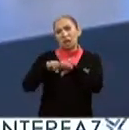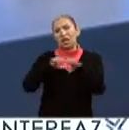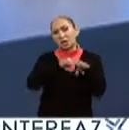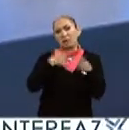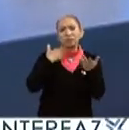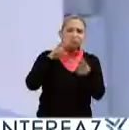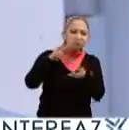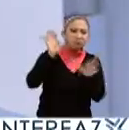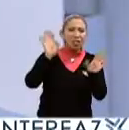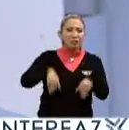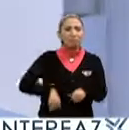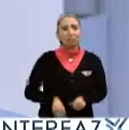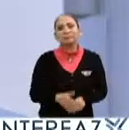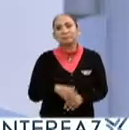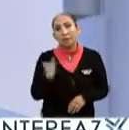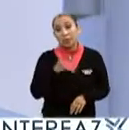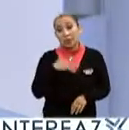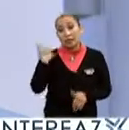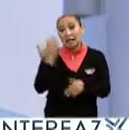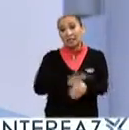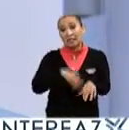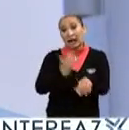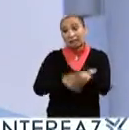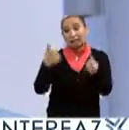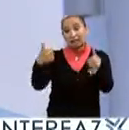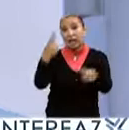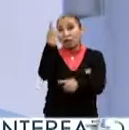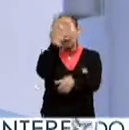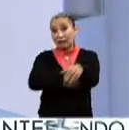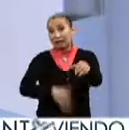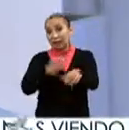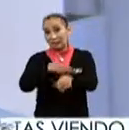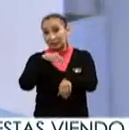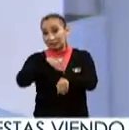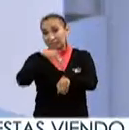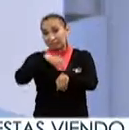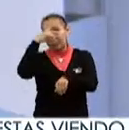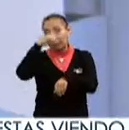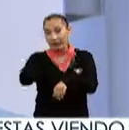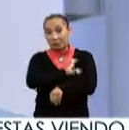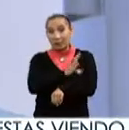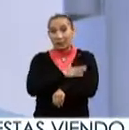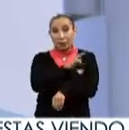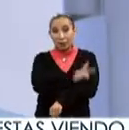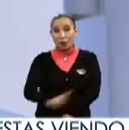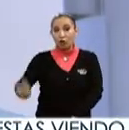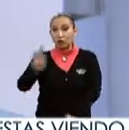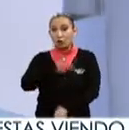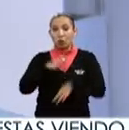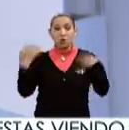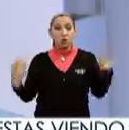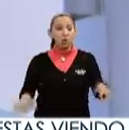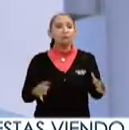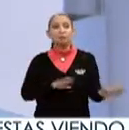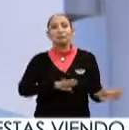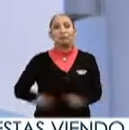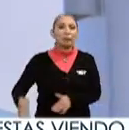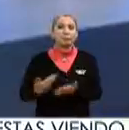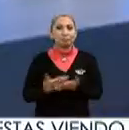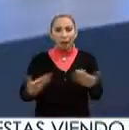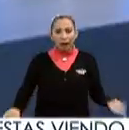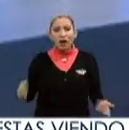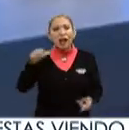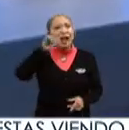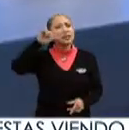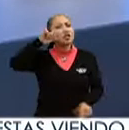espera prácticamente nada, ¿no? Y el bueno va a ser el de la tarde. A la 1 de la tarde, tiempo del centro de México, España-Portugal. Ese va a estar buenísimo. Muy bien. Bueno, Así